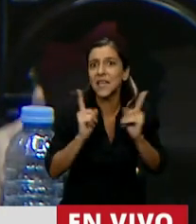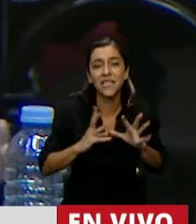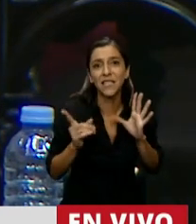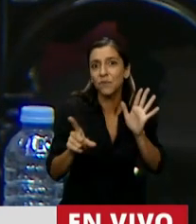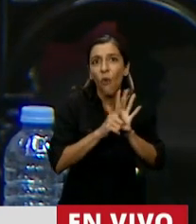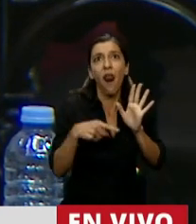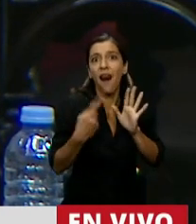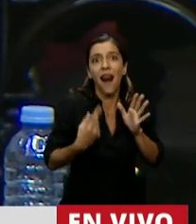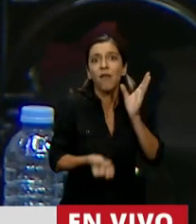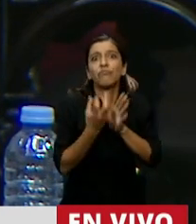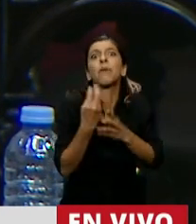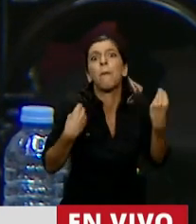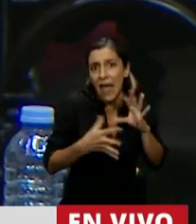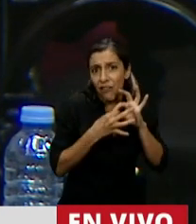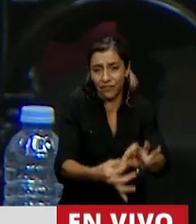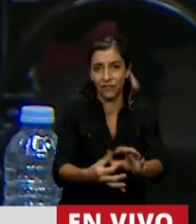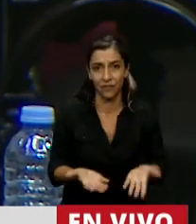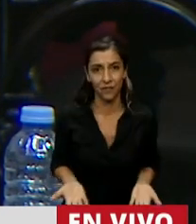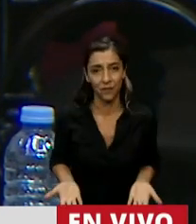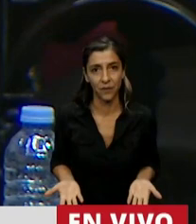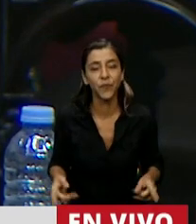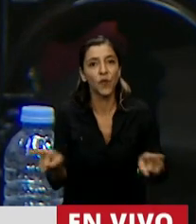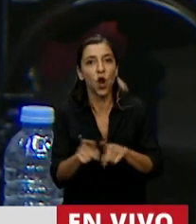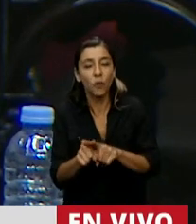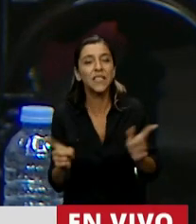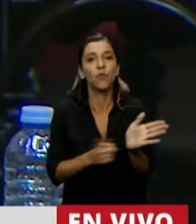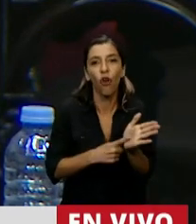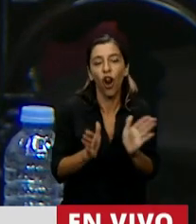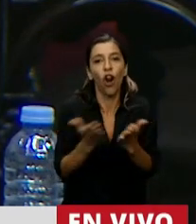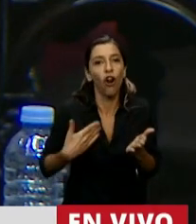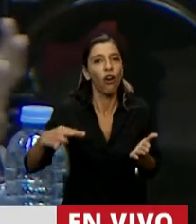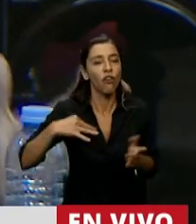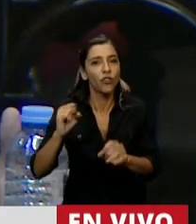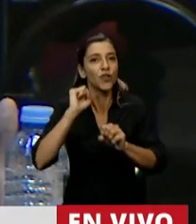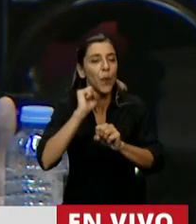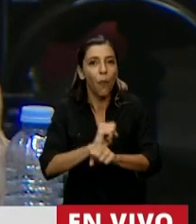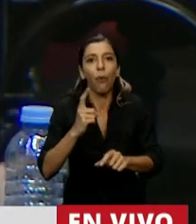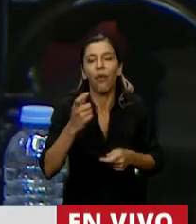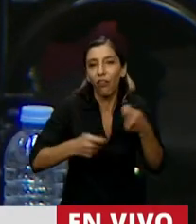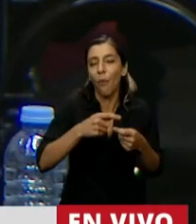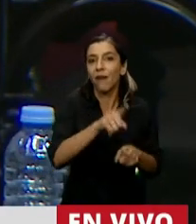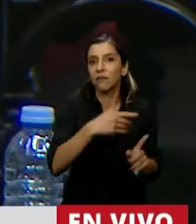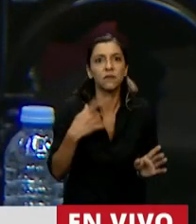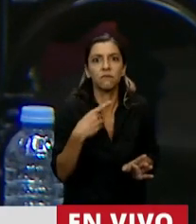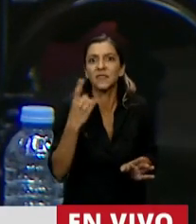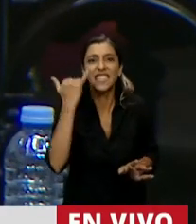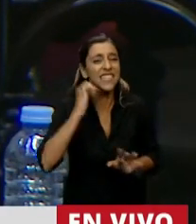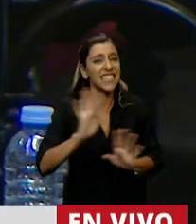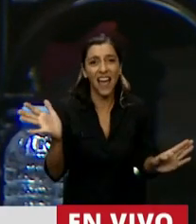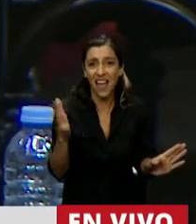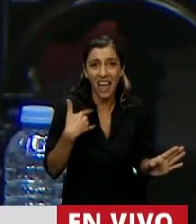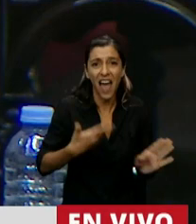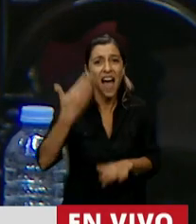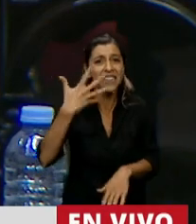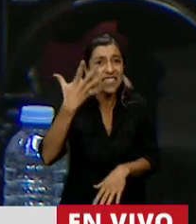sino no los códigos de fondo porque el artículo 19 y 20 el código civil y comercial reformado hace cinco años lo dice muy claramente